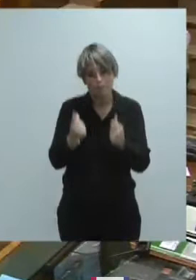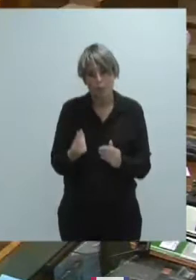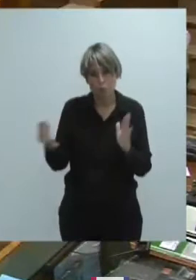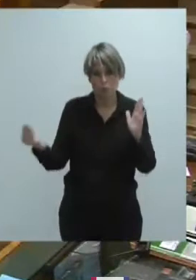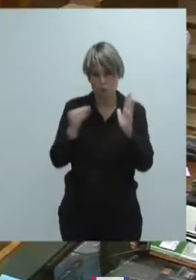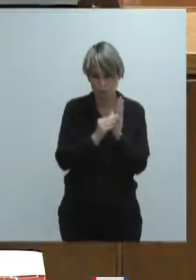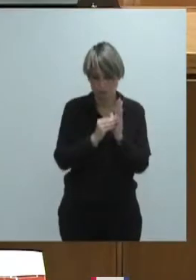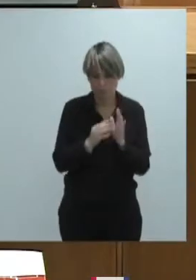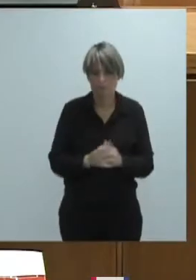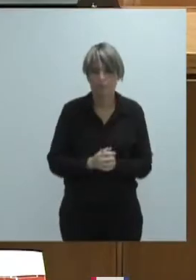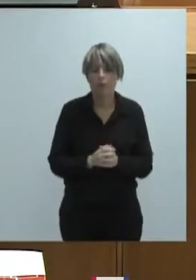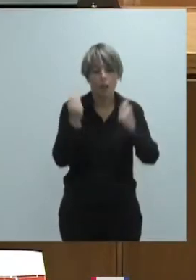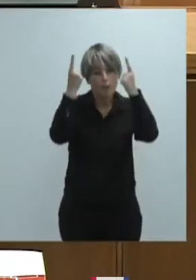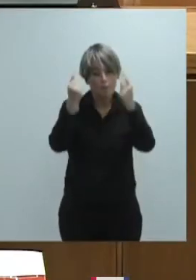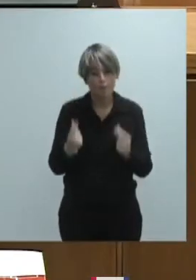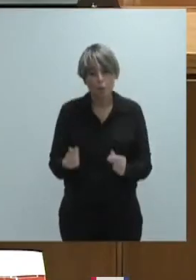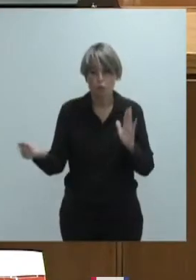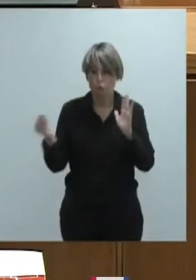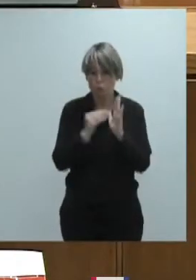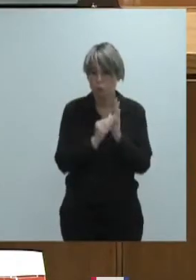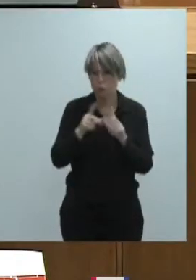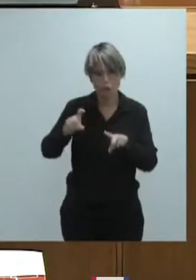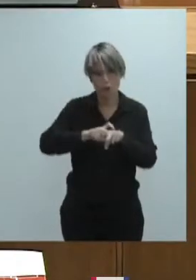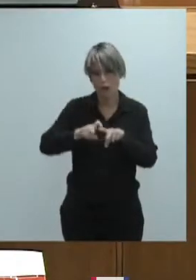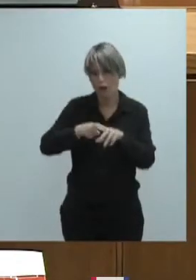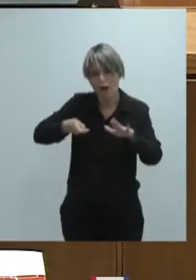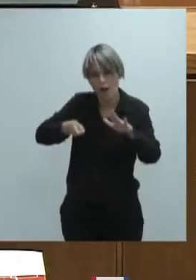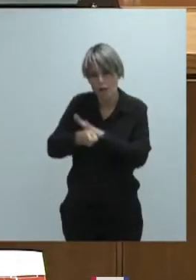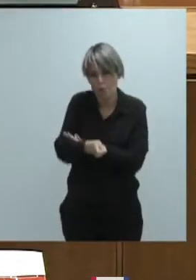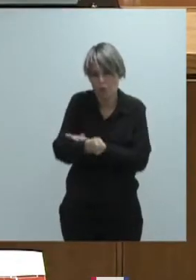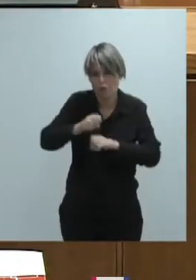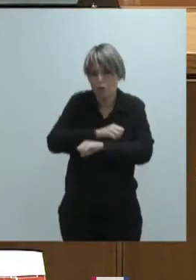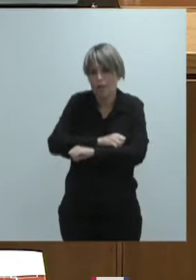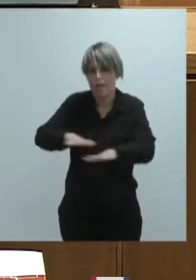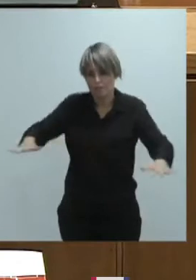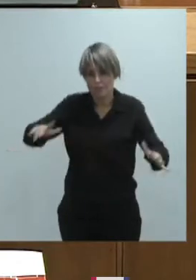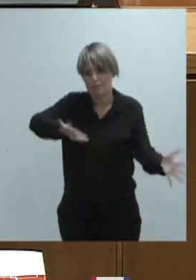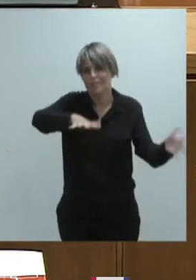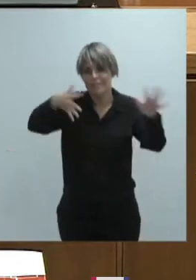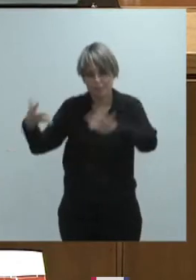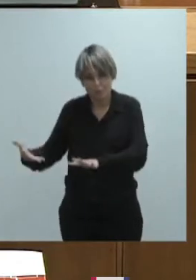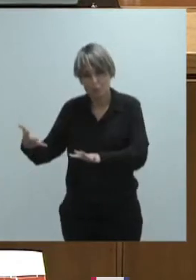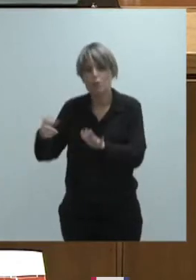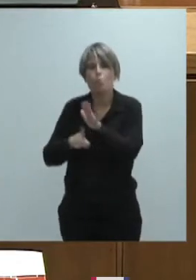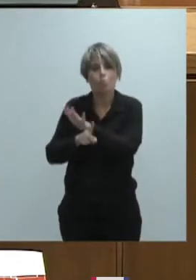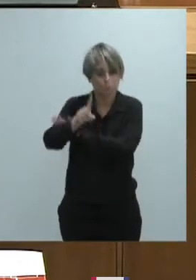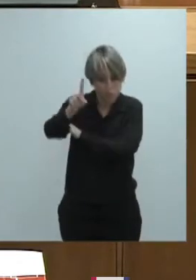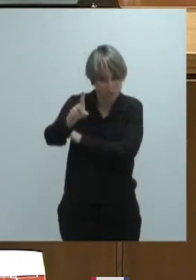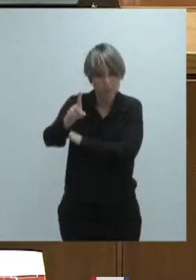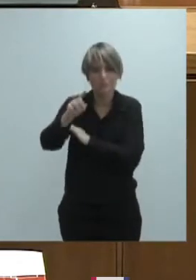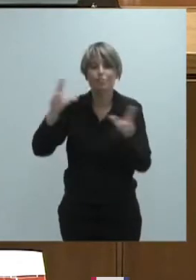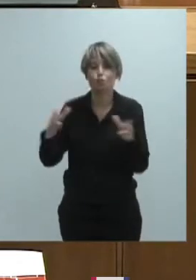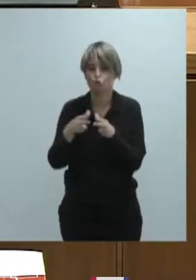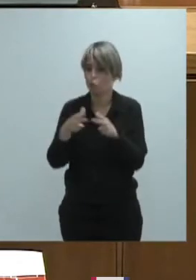partido el socialista continúa con su intervención objetivamente al escuchar los transformadores progresistas y sociales